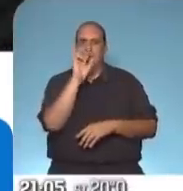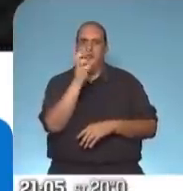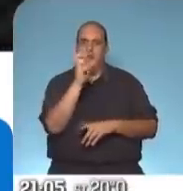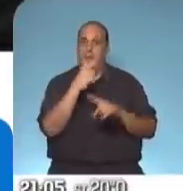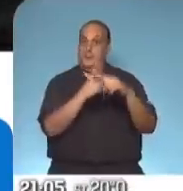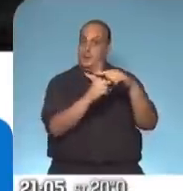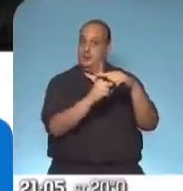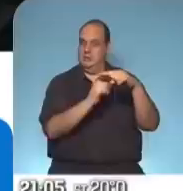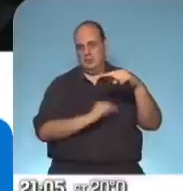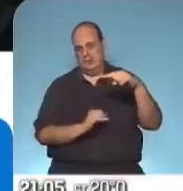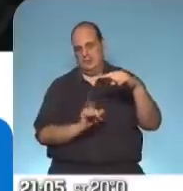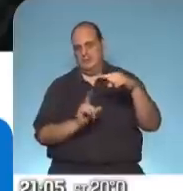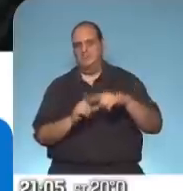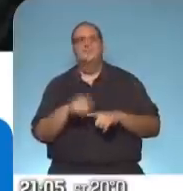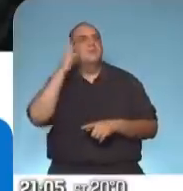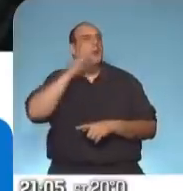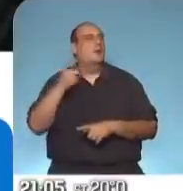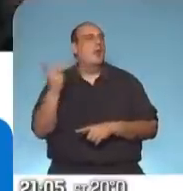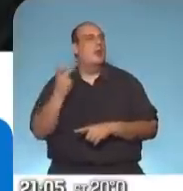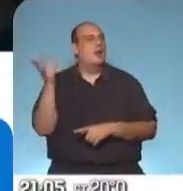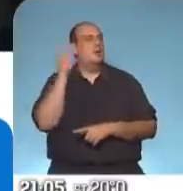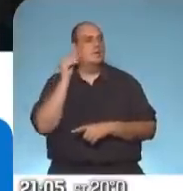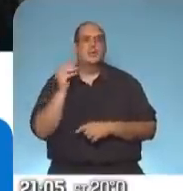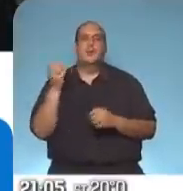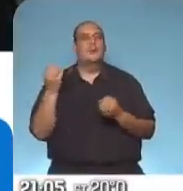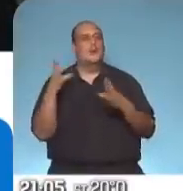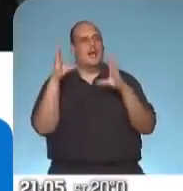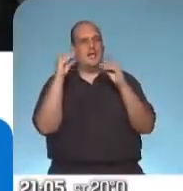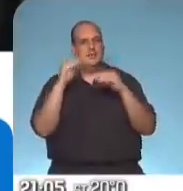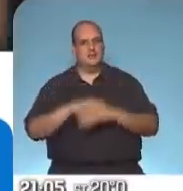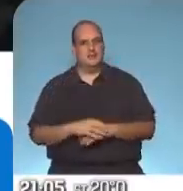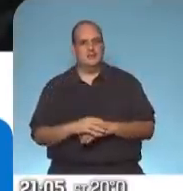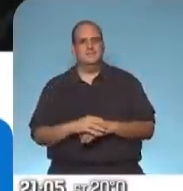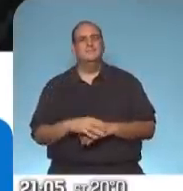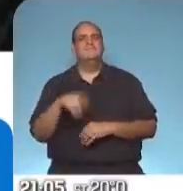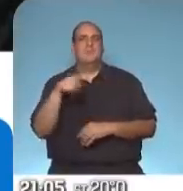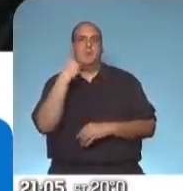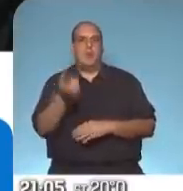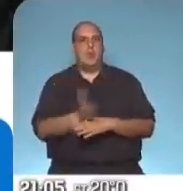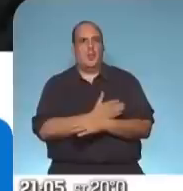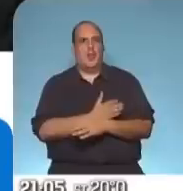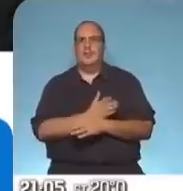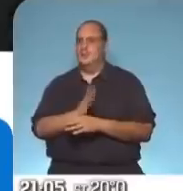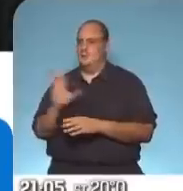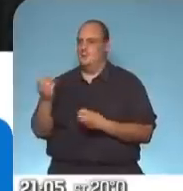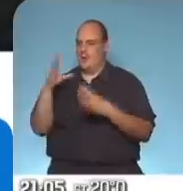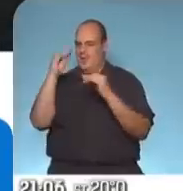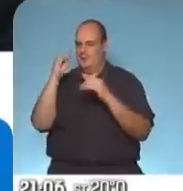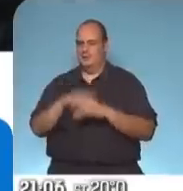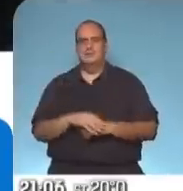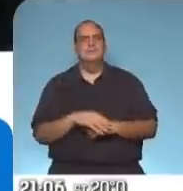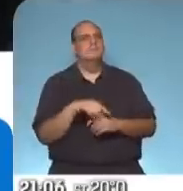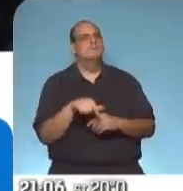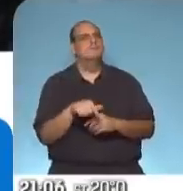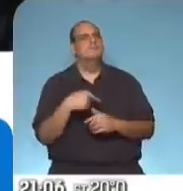¿no? Gabriela, te estamos escuchando. ¿Cómo están? Muy buenas noches. Antes de hacerle la pregunta, comentarles que estamos